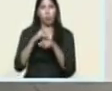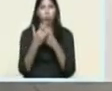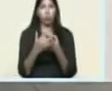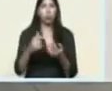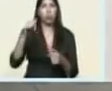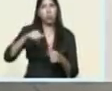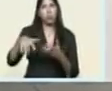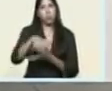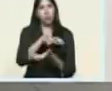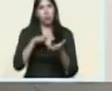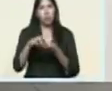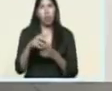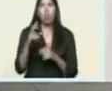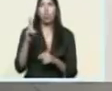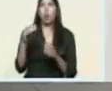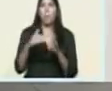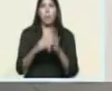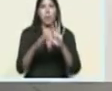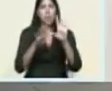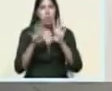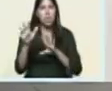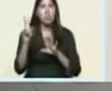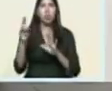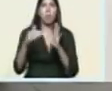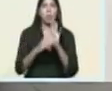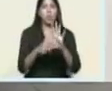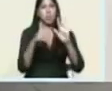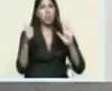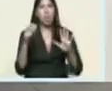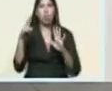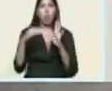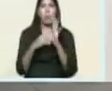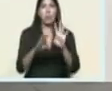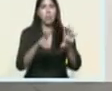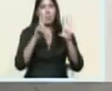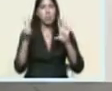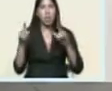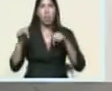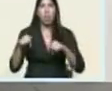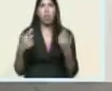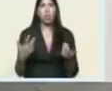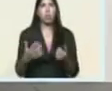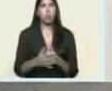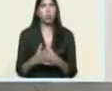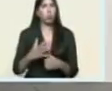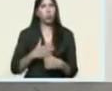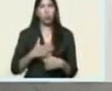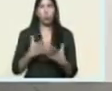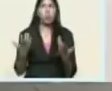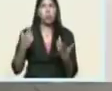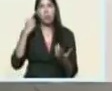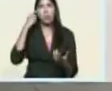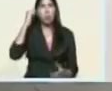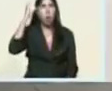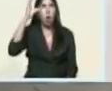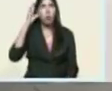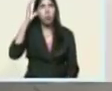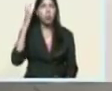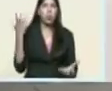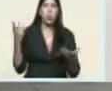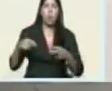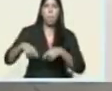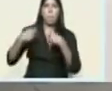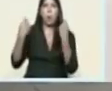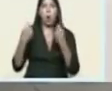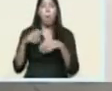nuestro pueblo en el 2015, 2016, 2017 de la guerra económica, no han podido rendir la conciencia de